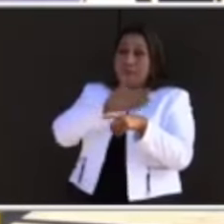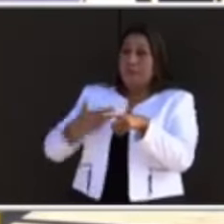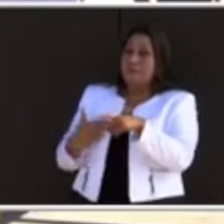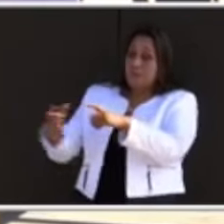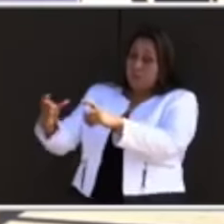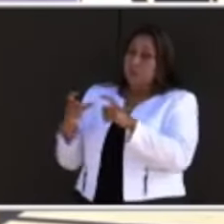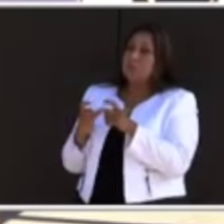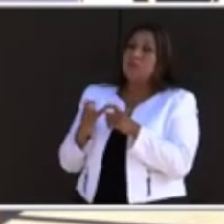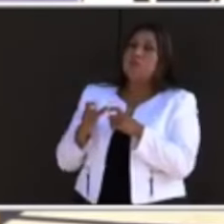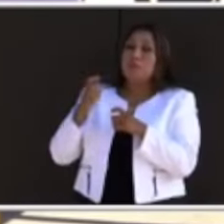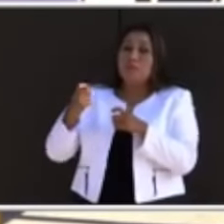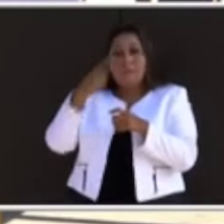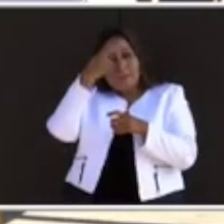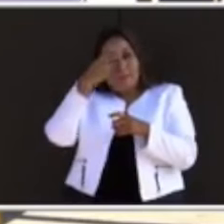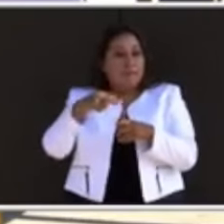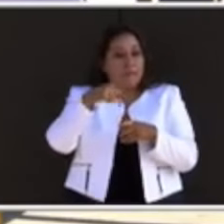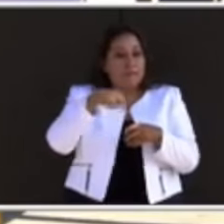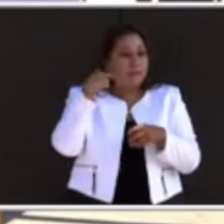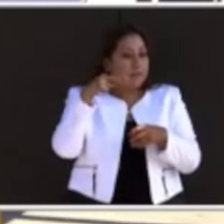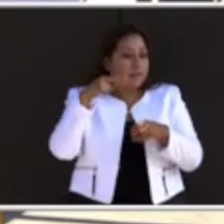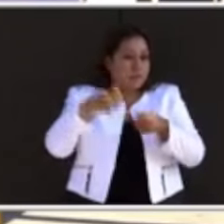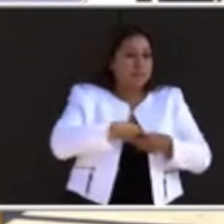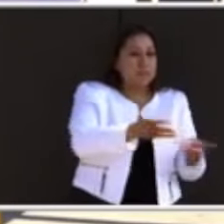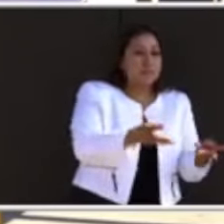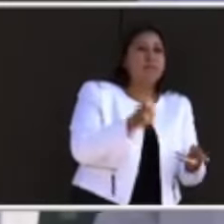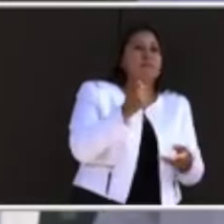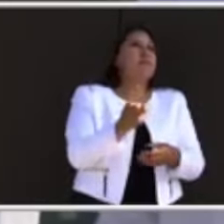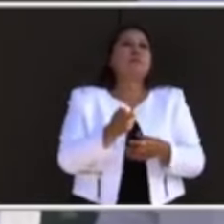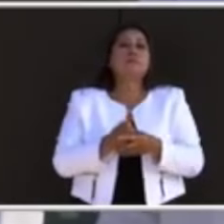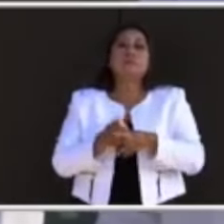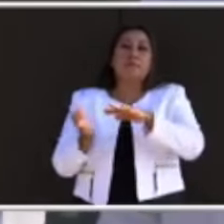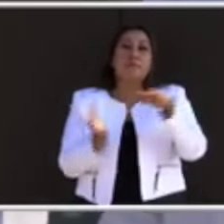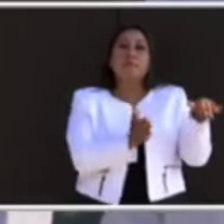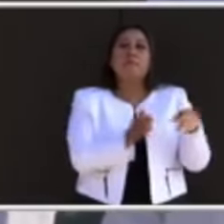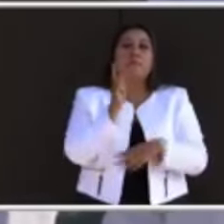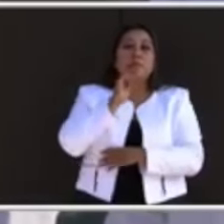Indira de Jesús Rosales San Román será secretaria de Desarrollo Social.